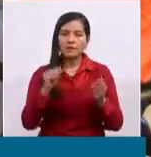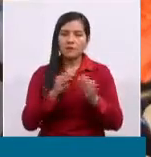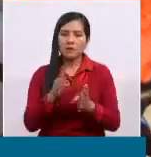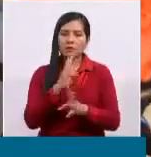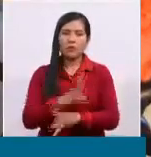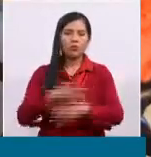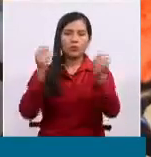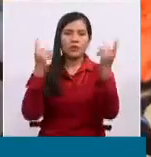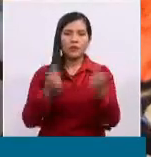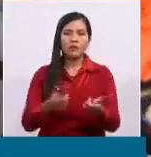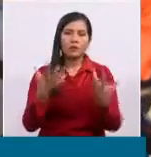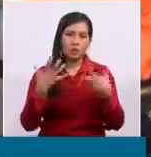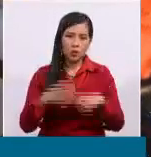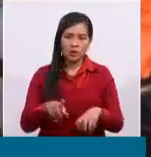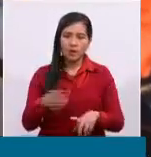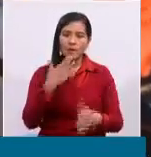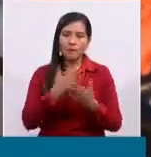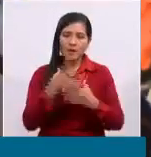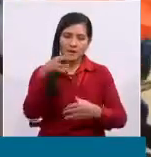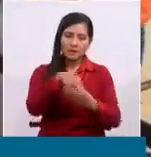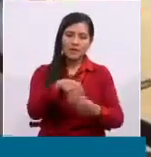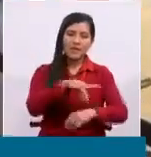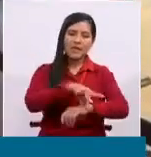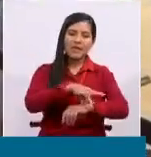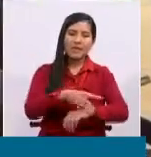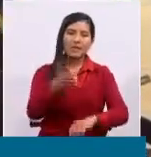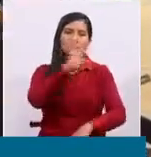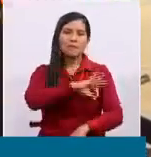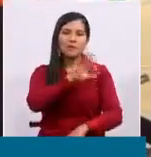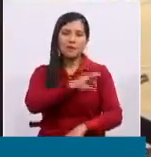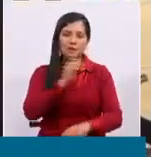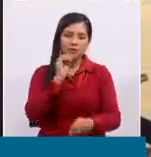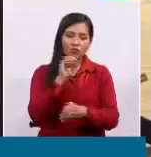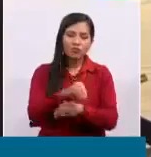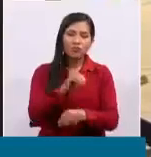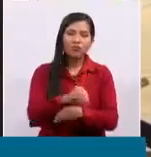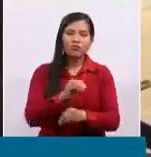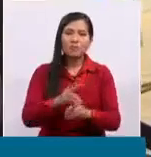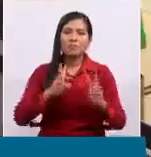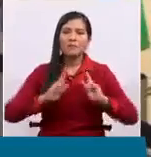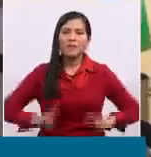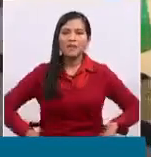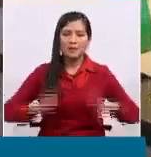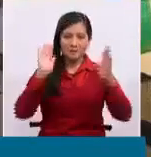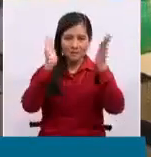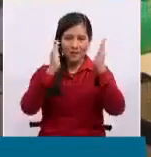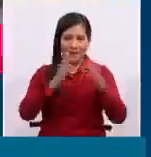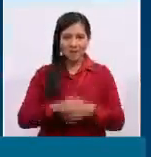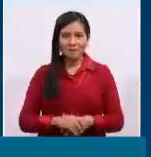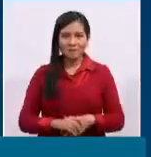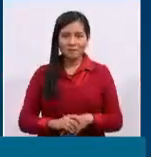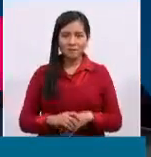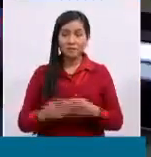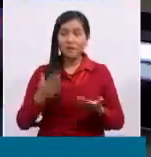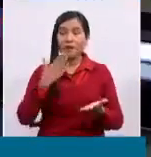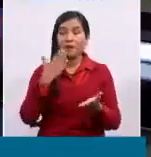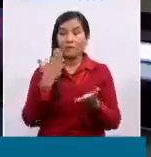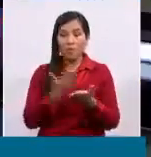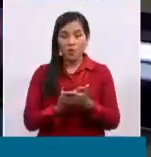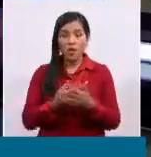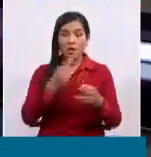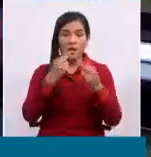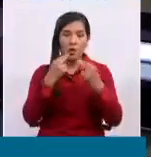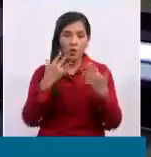siendo mucho más eficiente su uso y aprovechamiento por parte de los cultivos. Ah, qué buena noticia. Entonces, es la